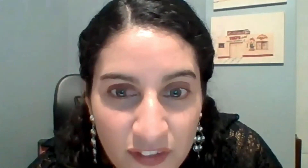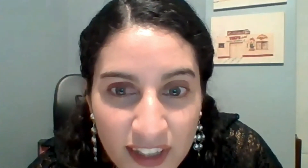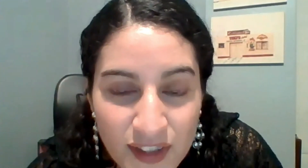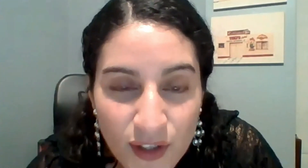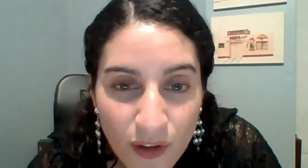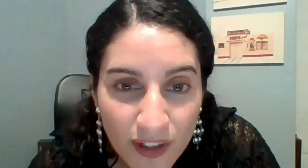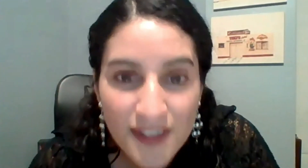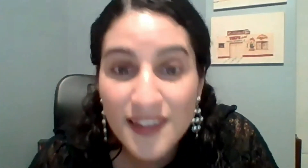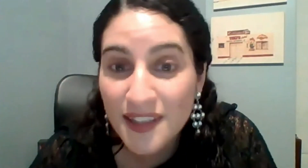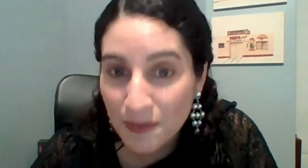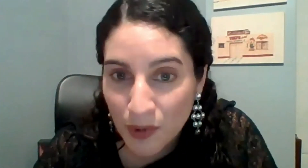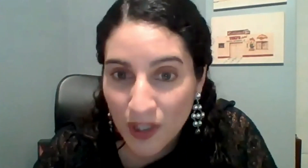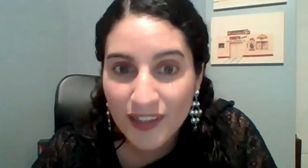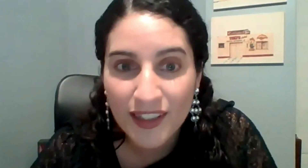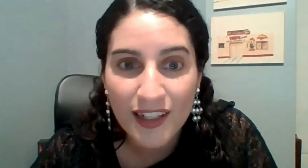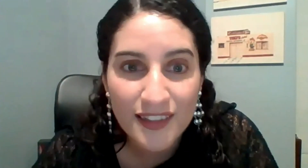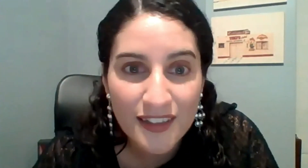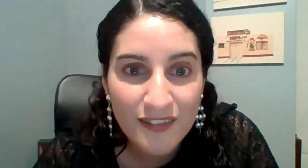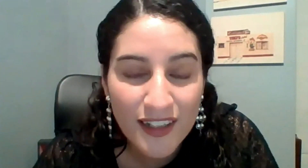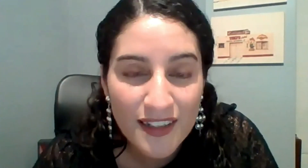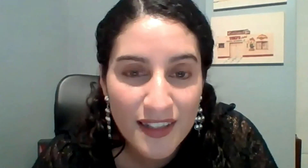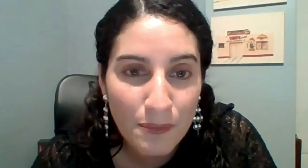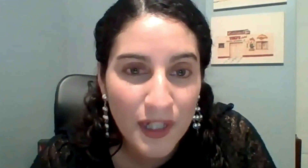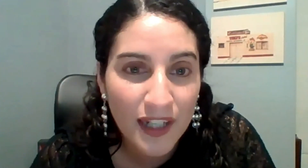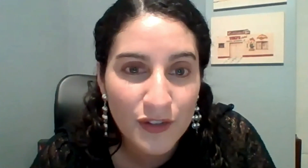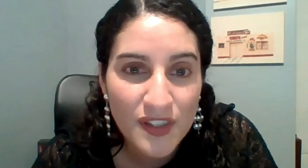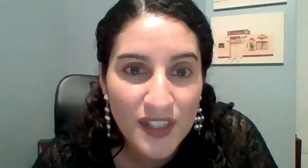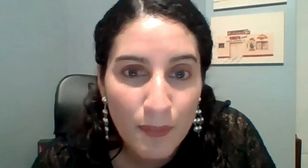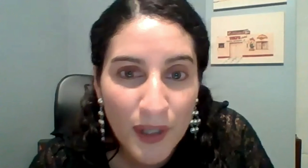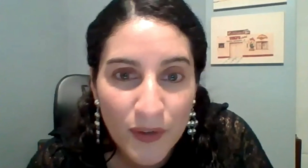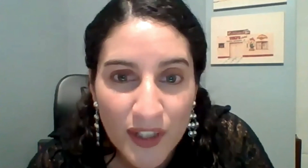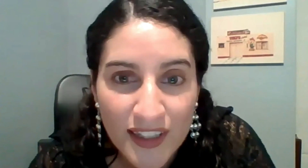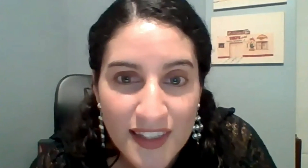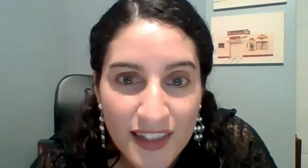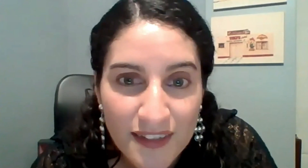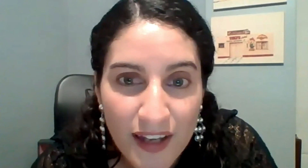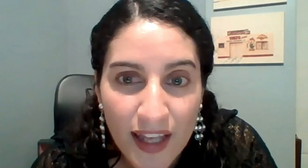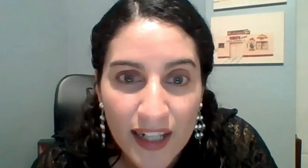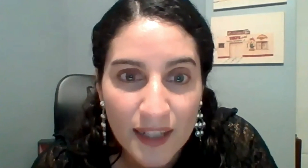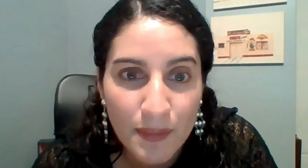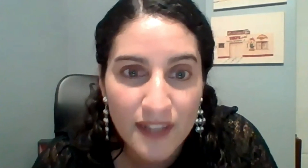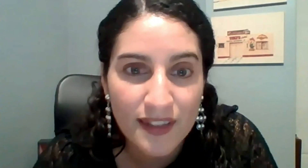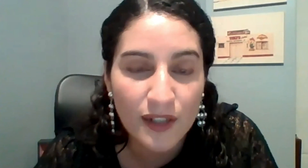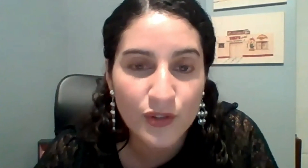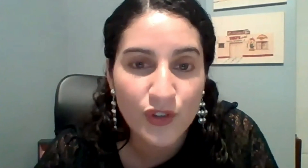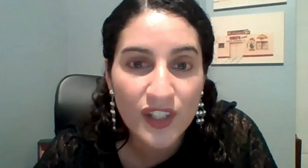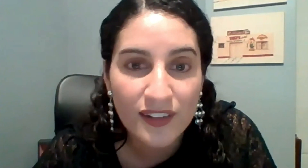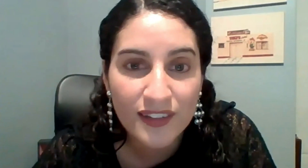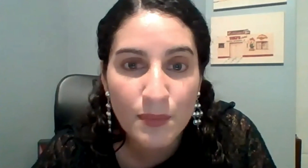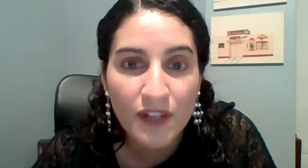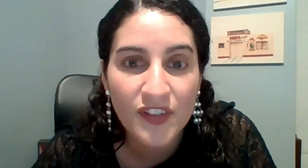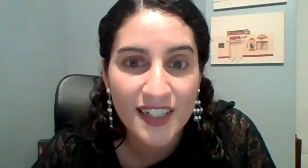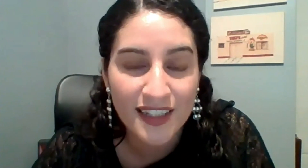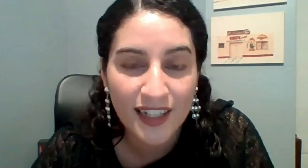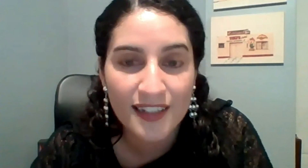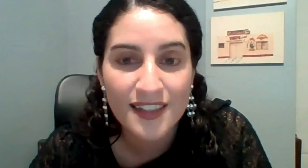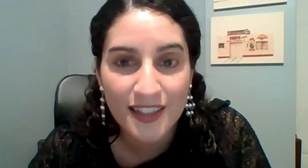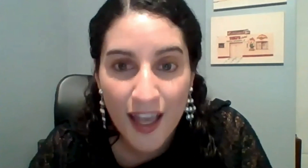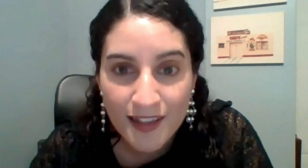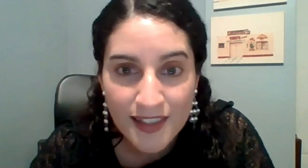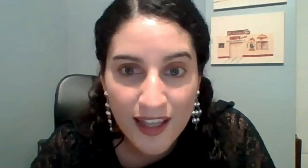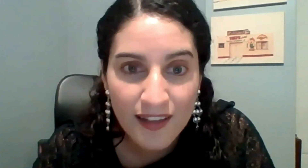agradecimientos, reflexiones, sí, buscan alternativas. Por acá nos dicen aplaudo la iniciativa de dar herramientas a los docentes para